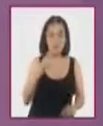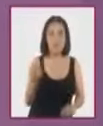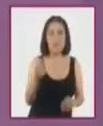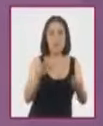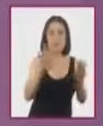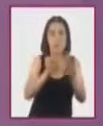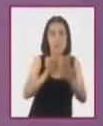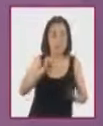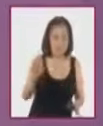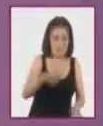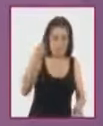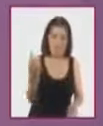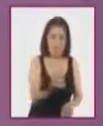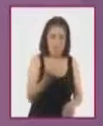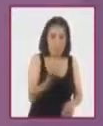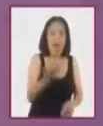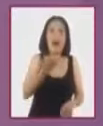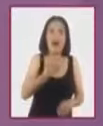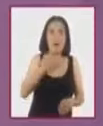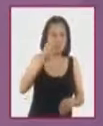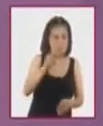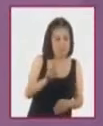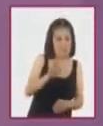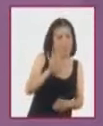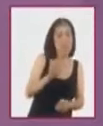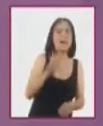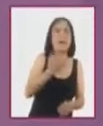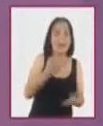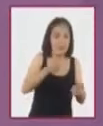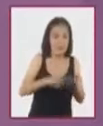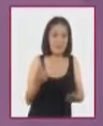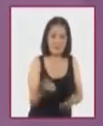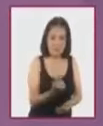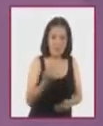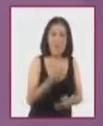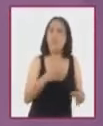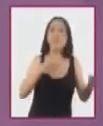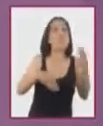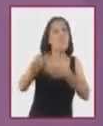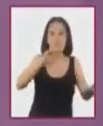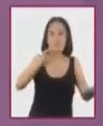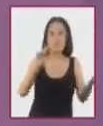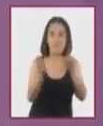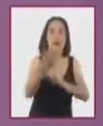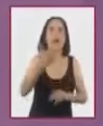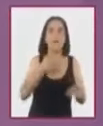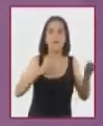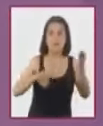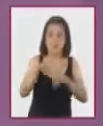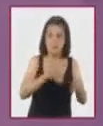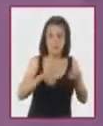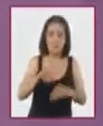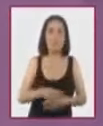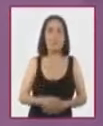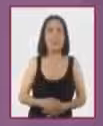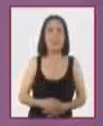desplace, hay movimiento. Absolutamente todo en el universo se mueve.